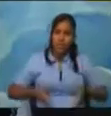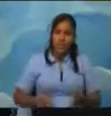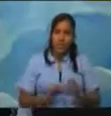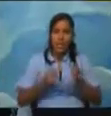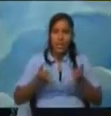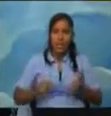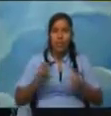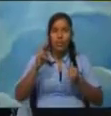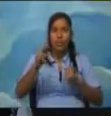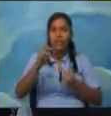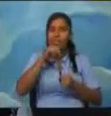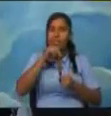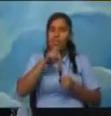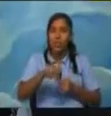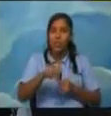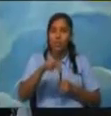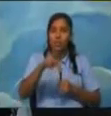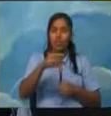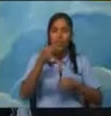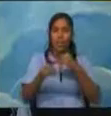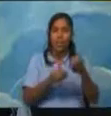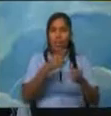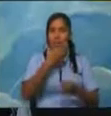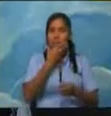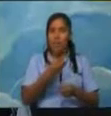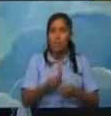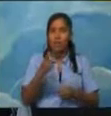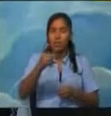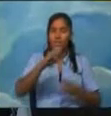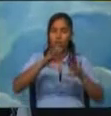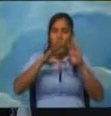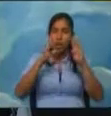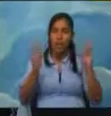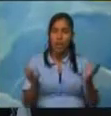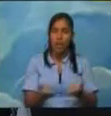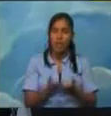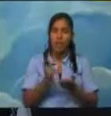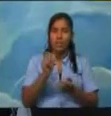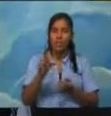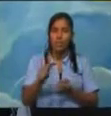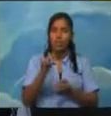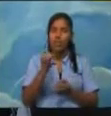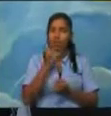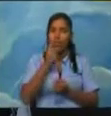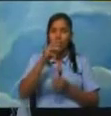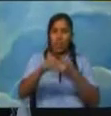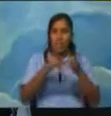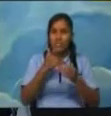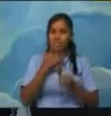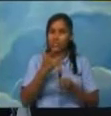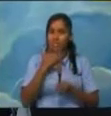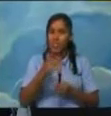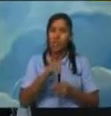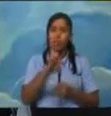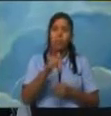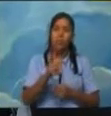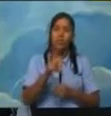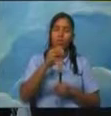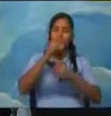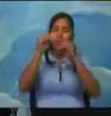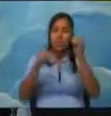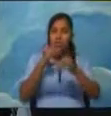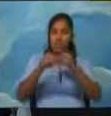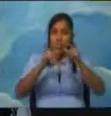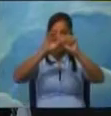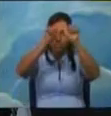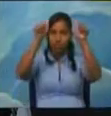y nietos, y hayáis envejecido en la tierra, si os corrompiereis e hiciereis escultura o imagen